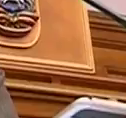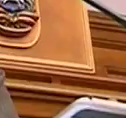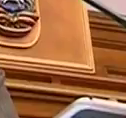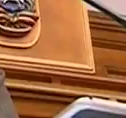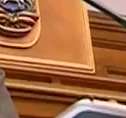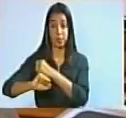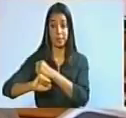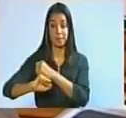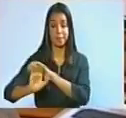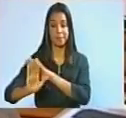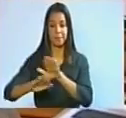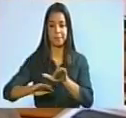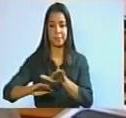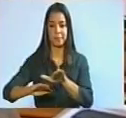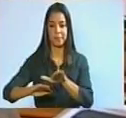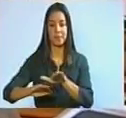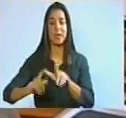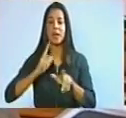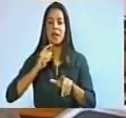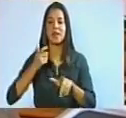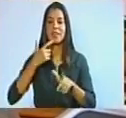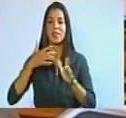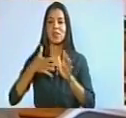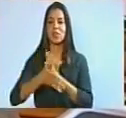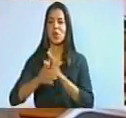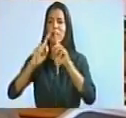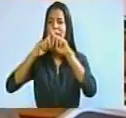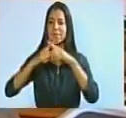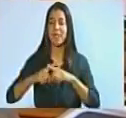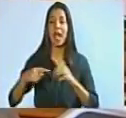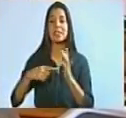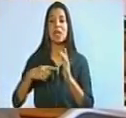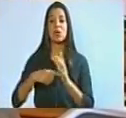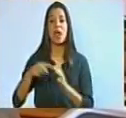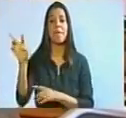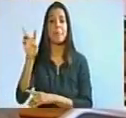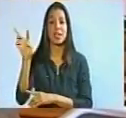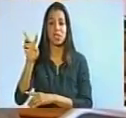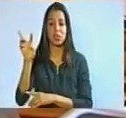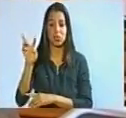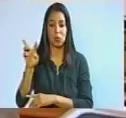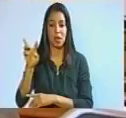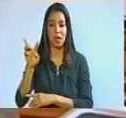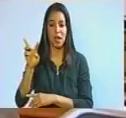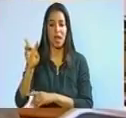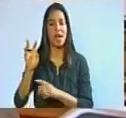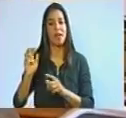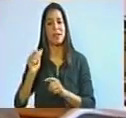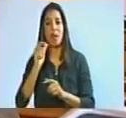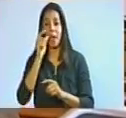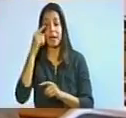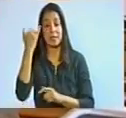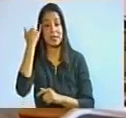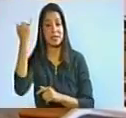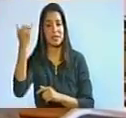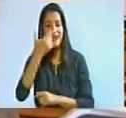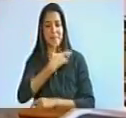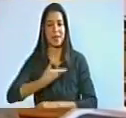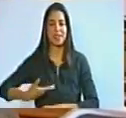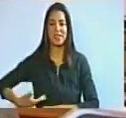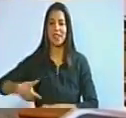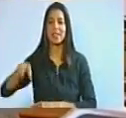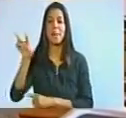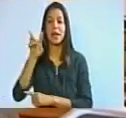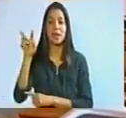y acompañamiento de al refinanciamiento de la deuda venezolana emprendido por el presidente de la República Bolivariana